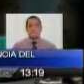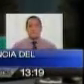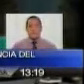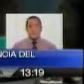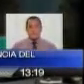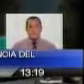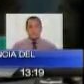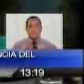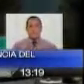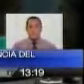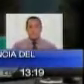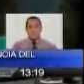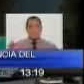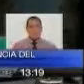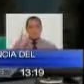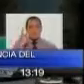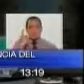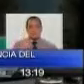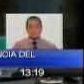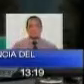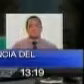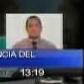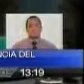Y por supuesto, y en primer lugar,